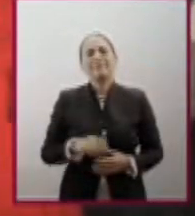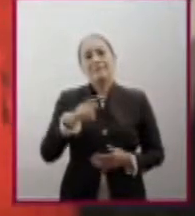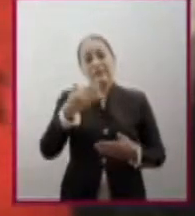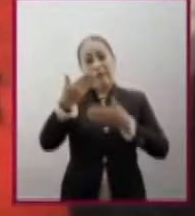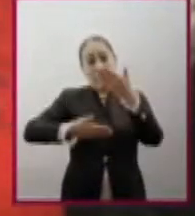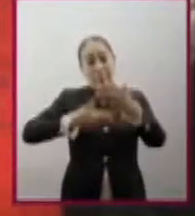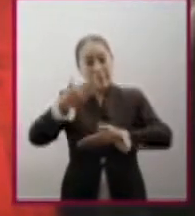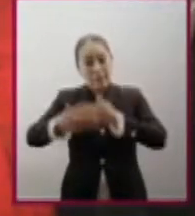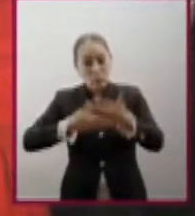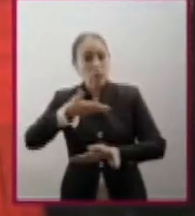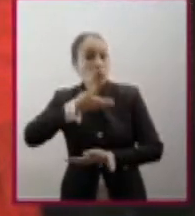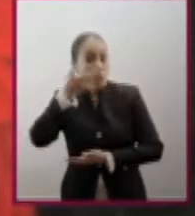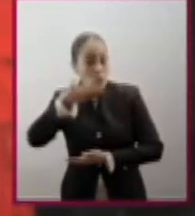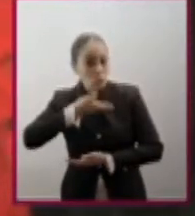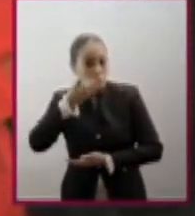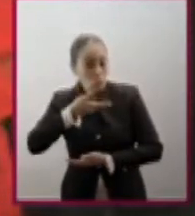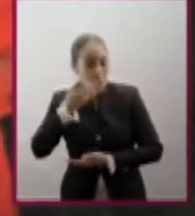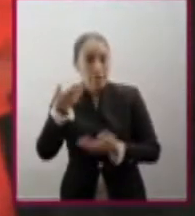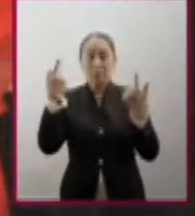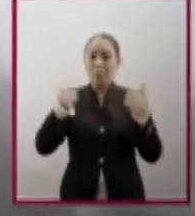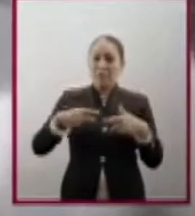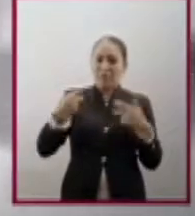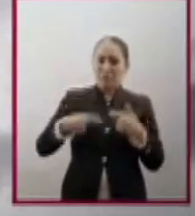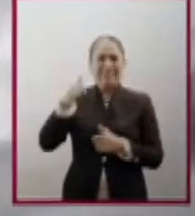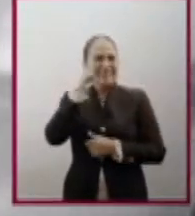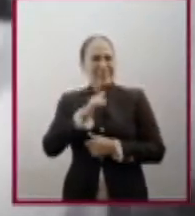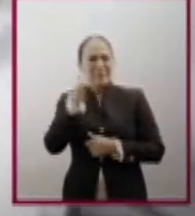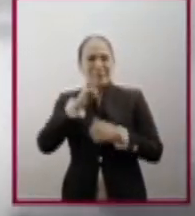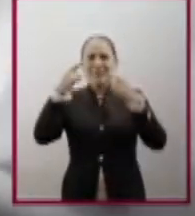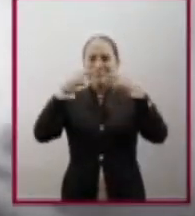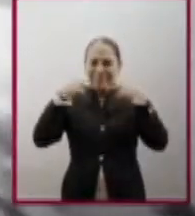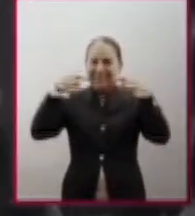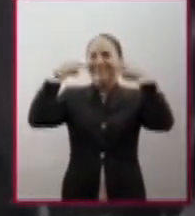Como resultado de estas costumbres, las personas siempre están